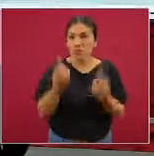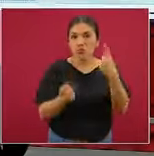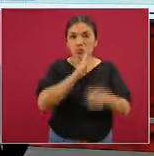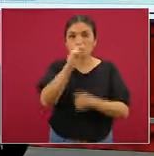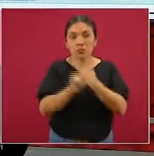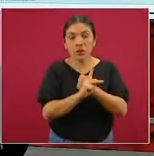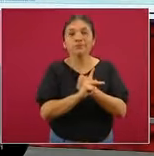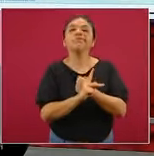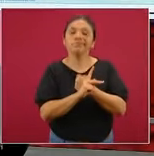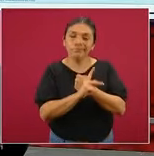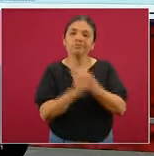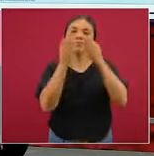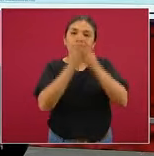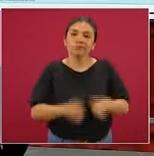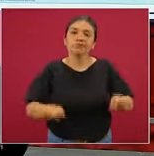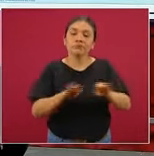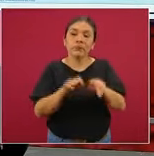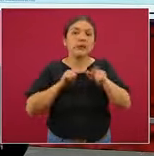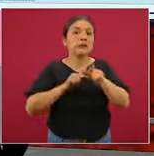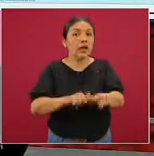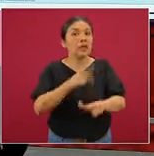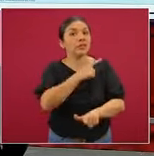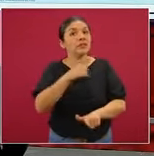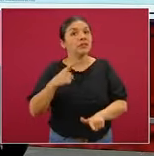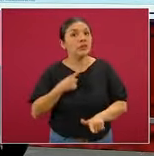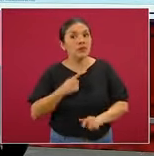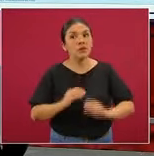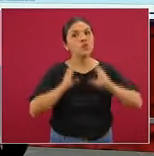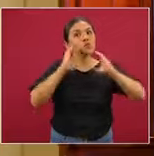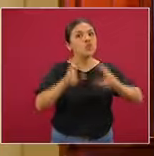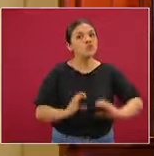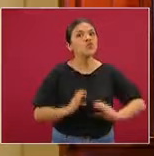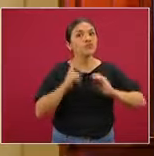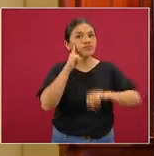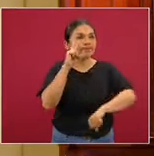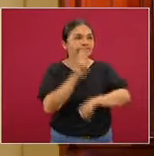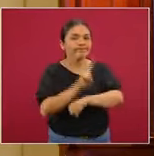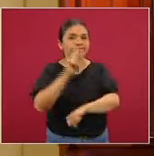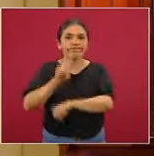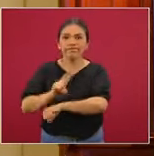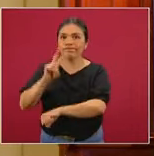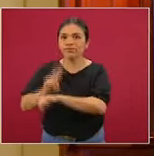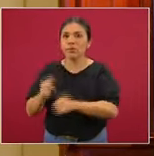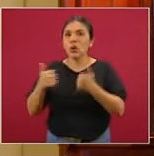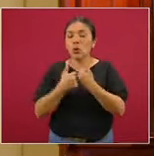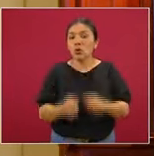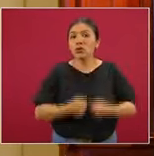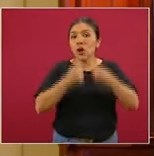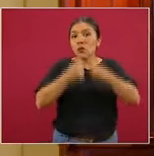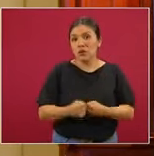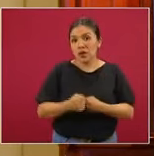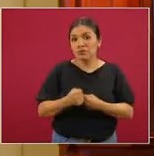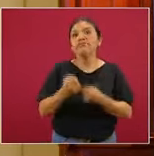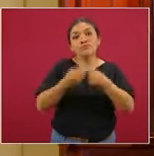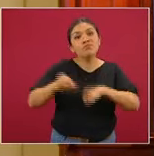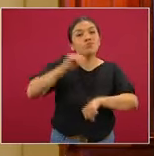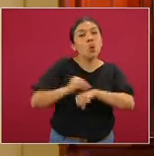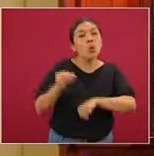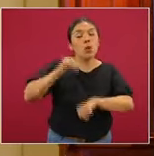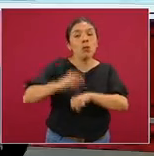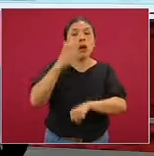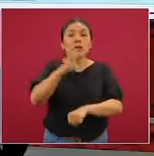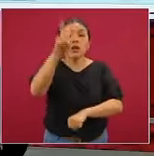que entonces es importante todavía mantenernos alertas y implementando las medidas que en su momento son realmente las que nos van a